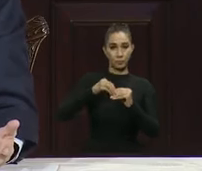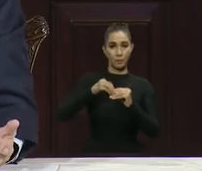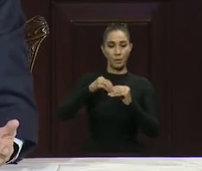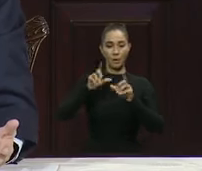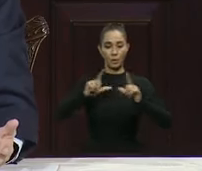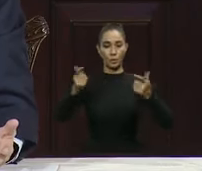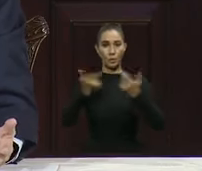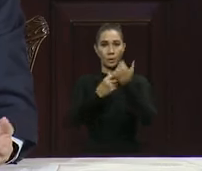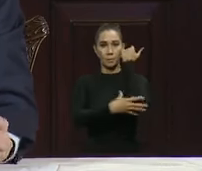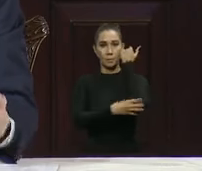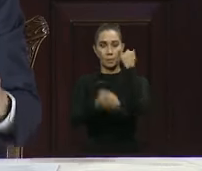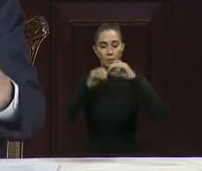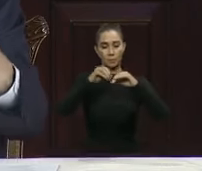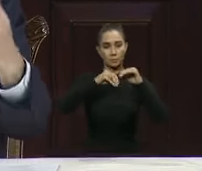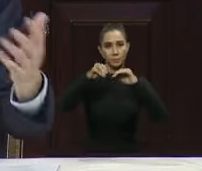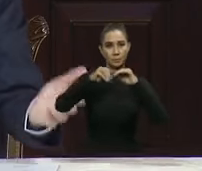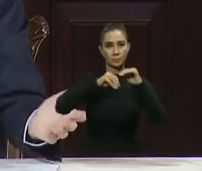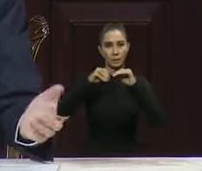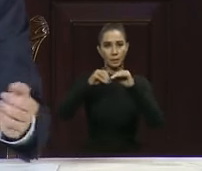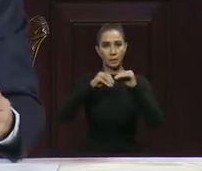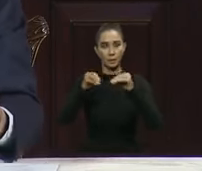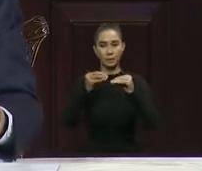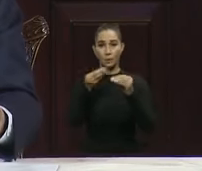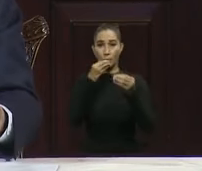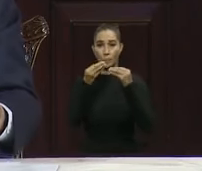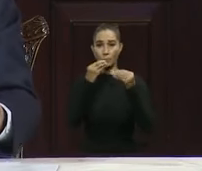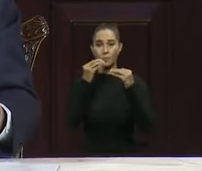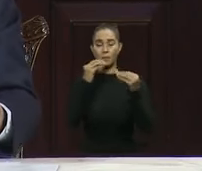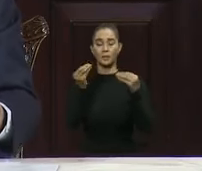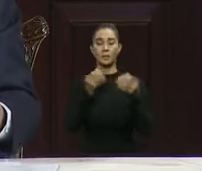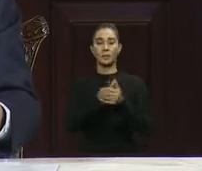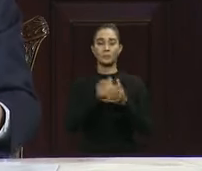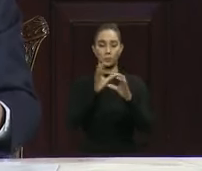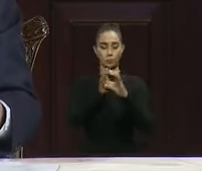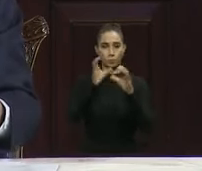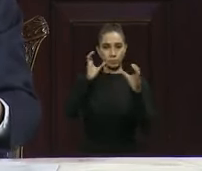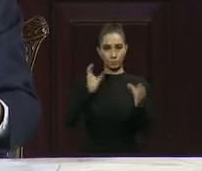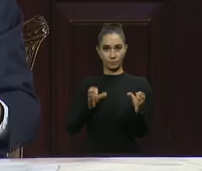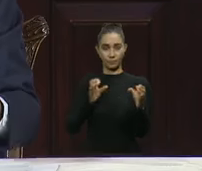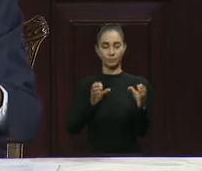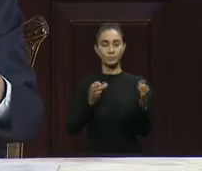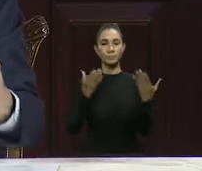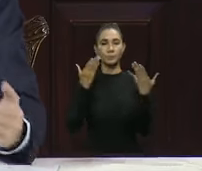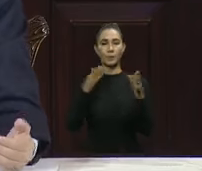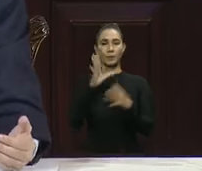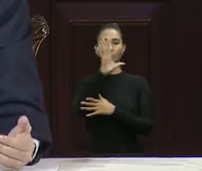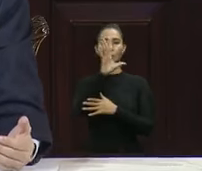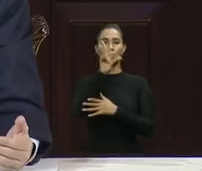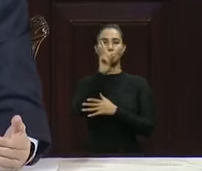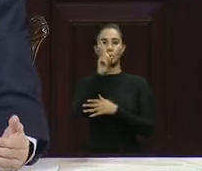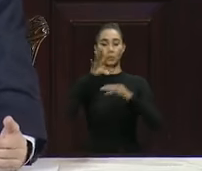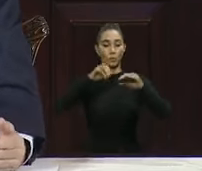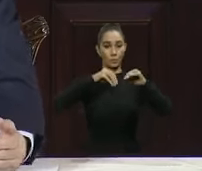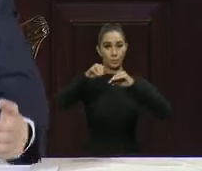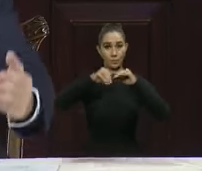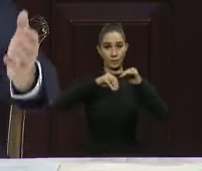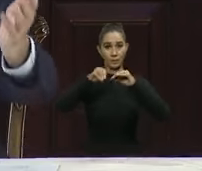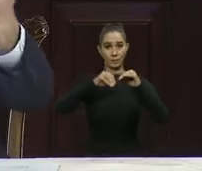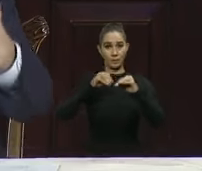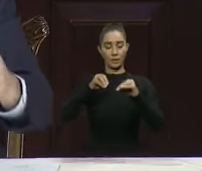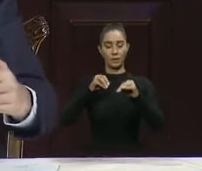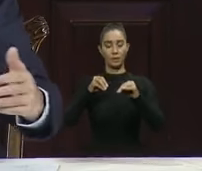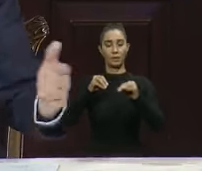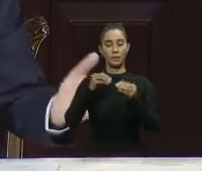barrios con las bodegas móviles. Tenemos ya unas 51 mercados de productores y